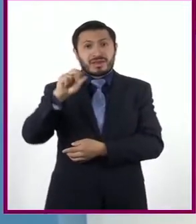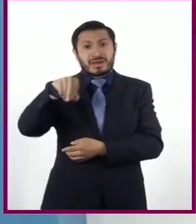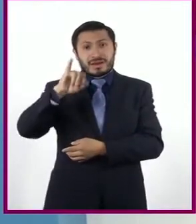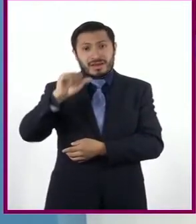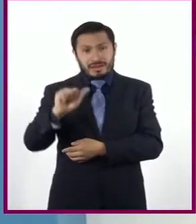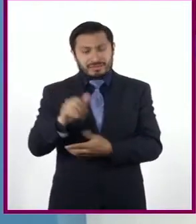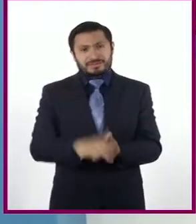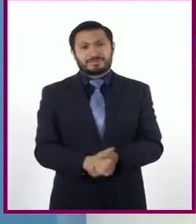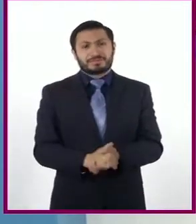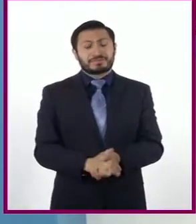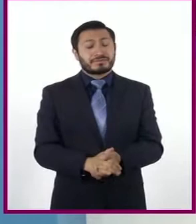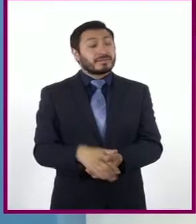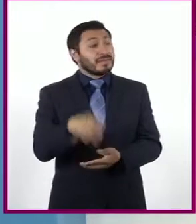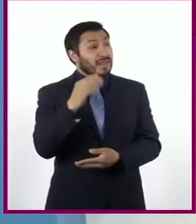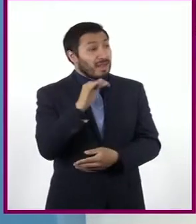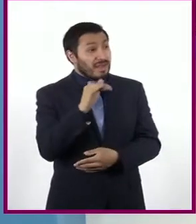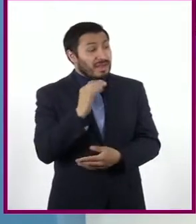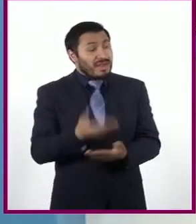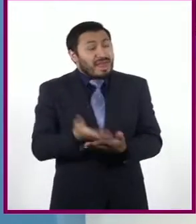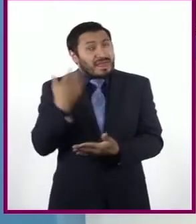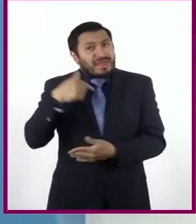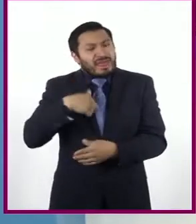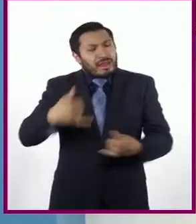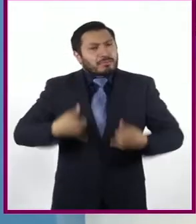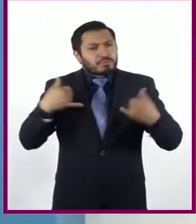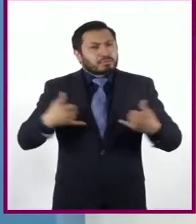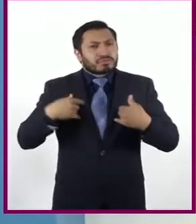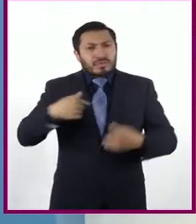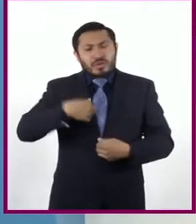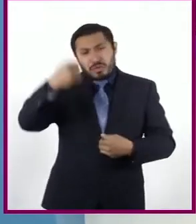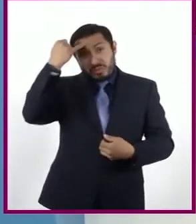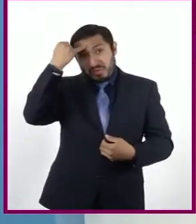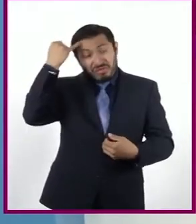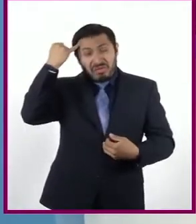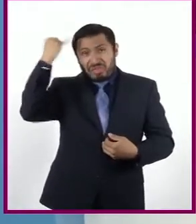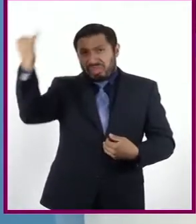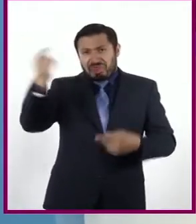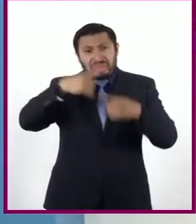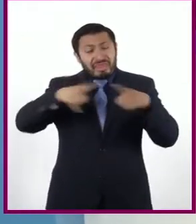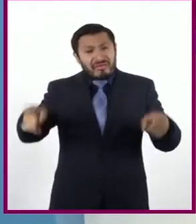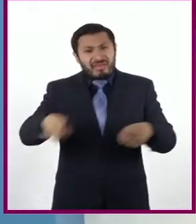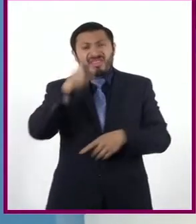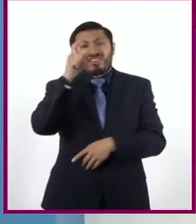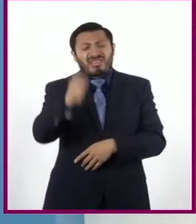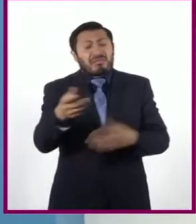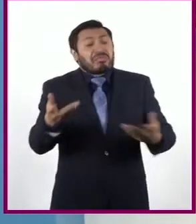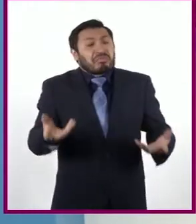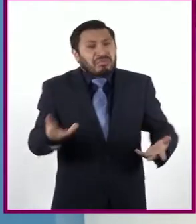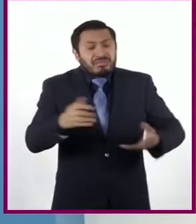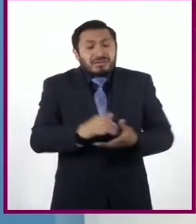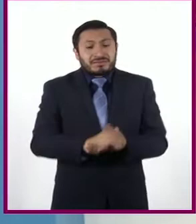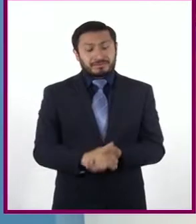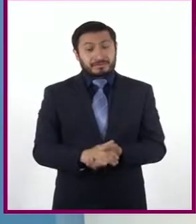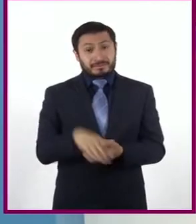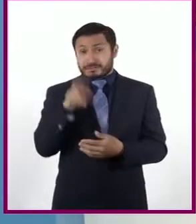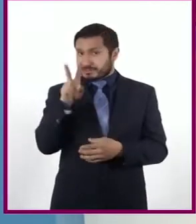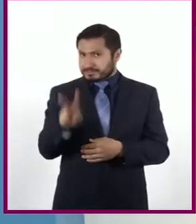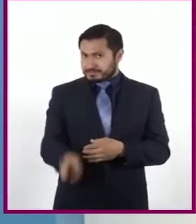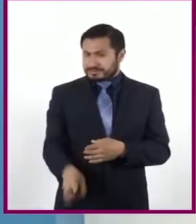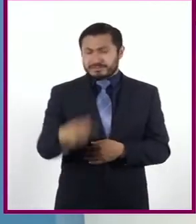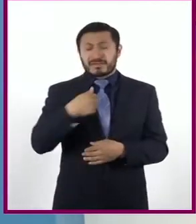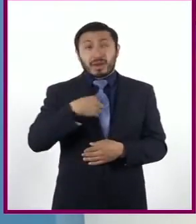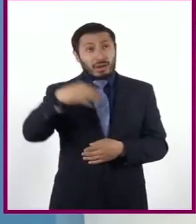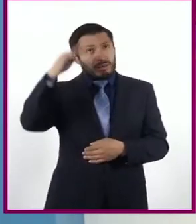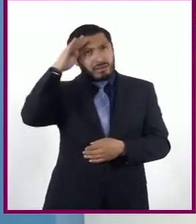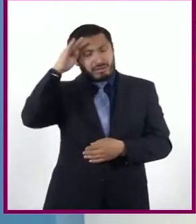fíjate que cuando yo era adolescente, tenía una idea muy distinta a la tuya de qué es ser ciudadana o ciudadano. En realidad, pensaba